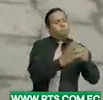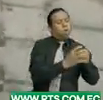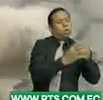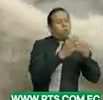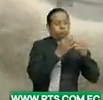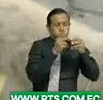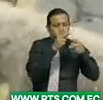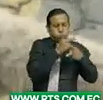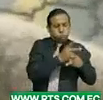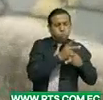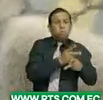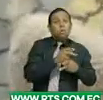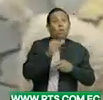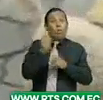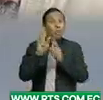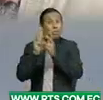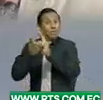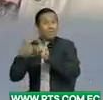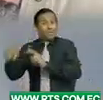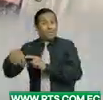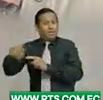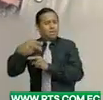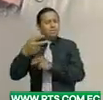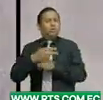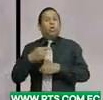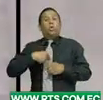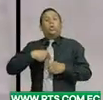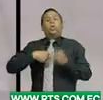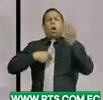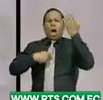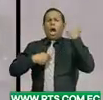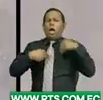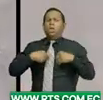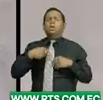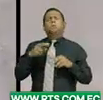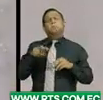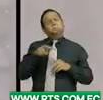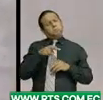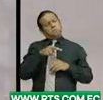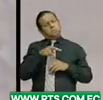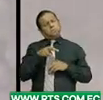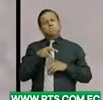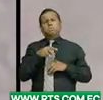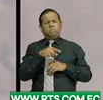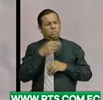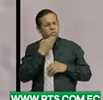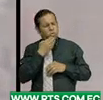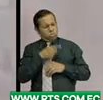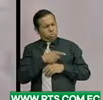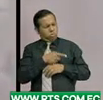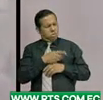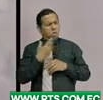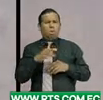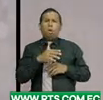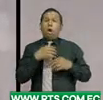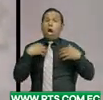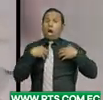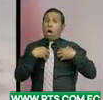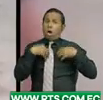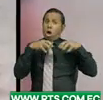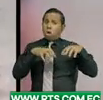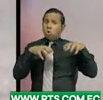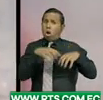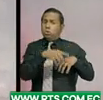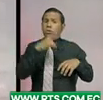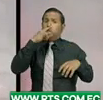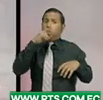un vecino con su teléfono celular. Me había percatado exactamente para el momento mismo de la filmación en cómo él le trata al animalito. Él